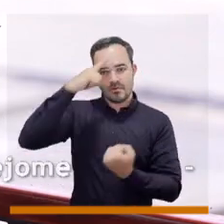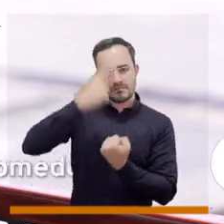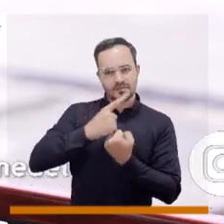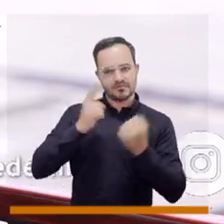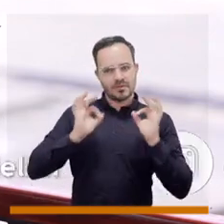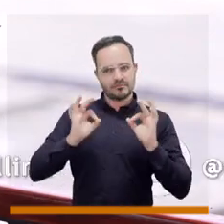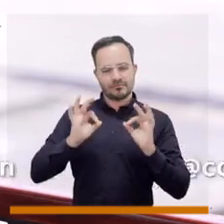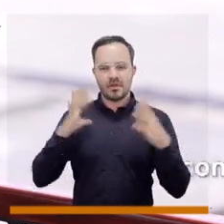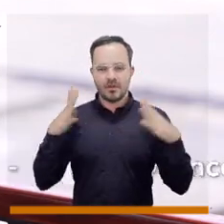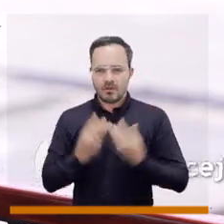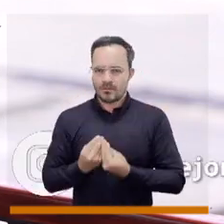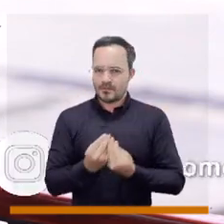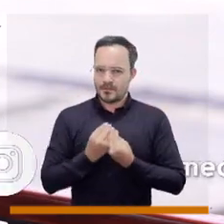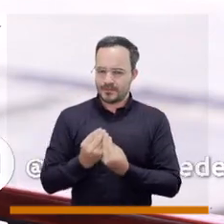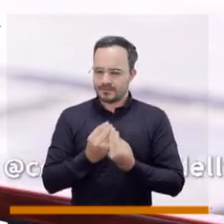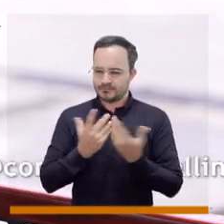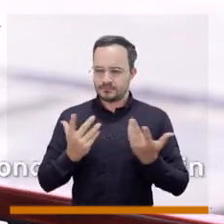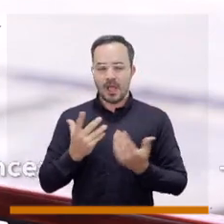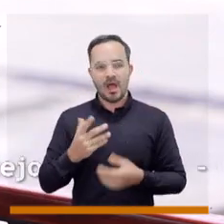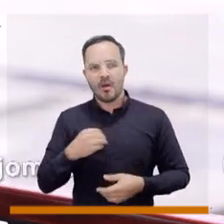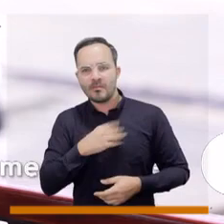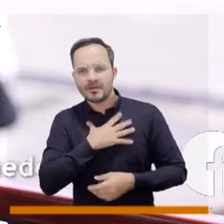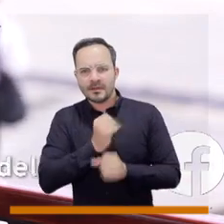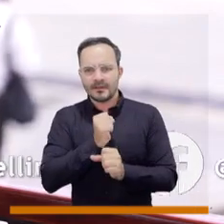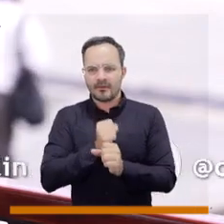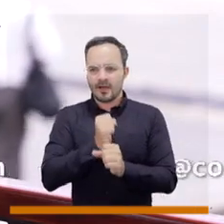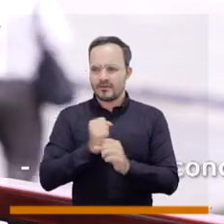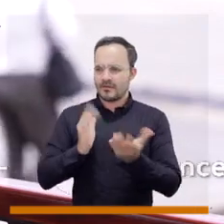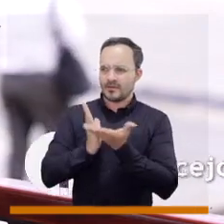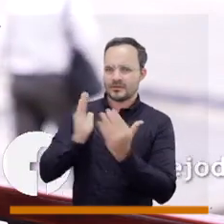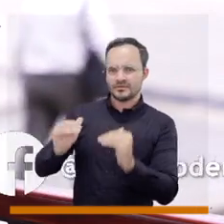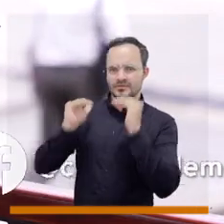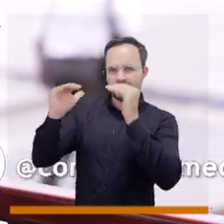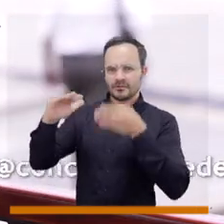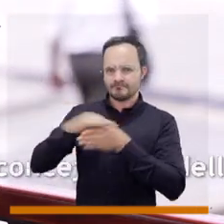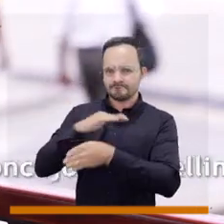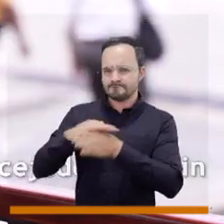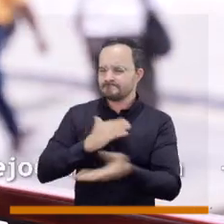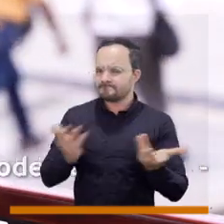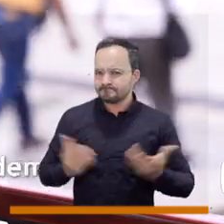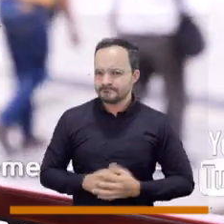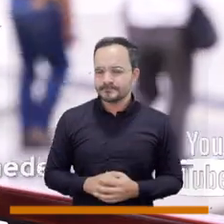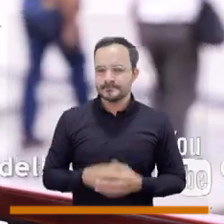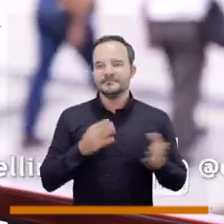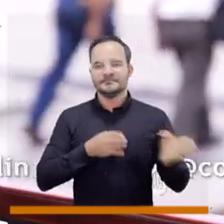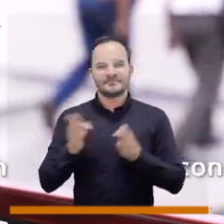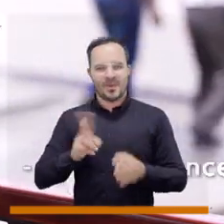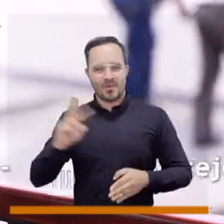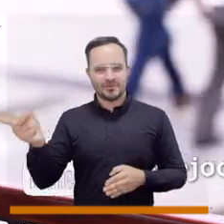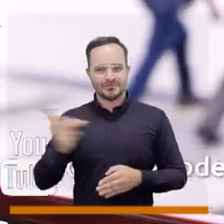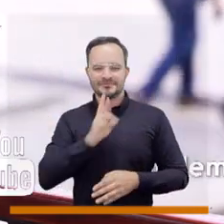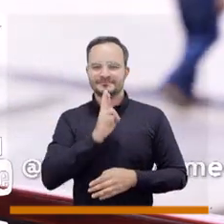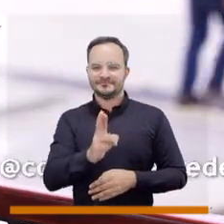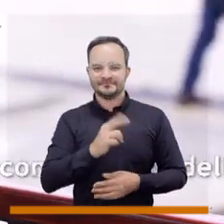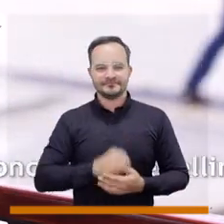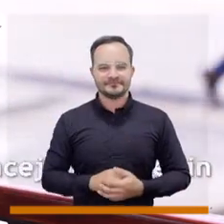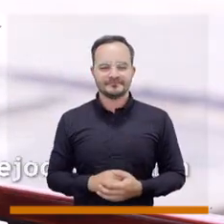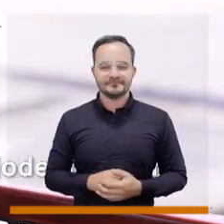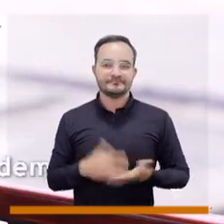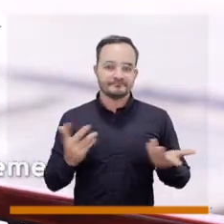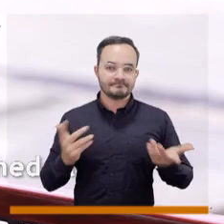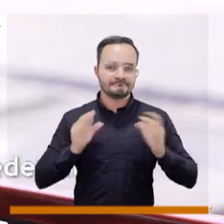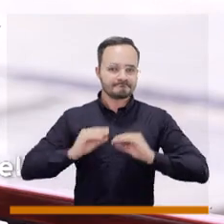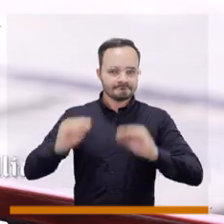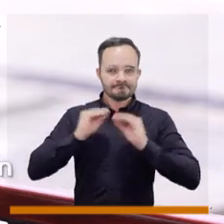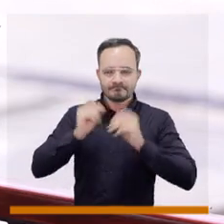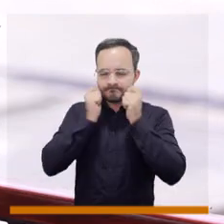de principios fundamentales de convivencia y oportunidades de empleo y educación superior. Y arroba Alejo Piedradita responde, en la